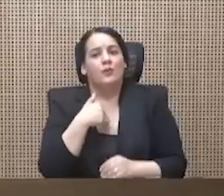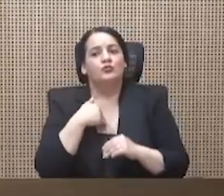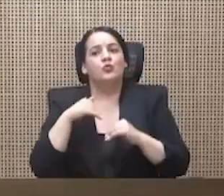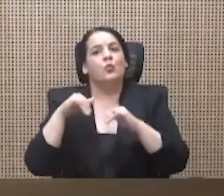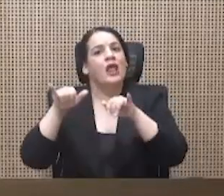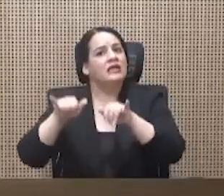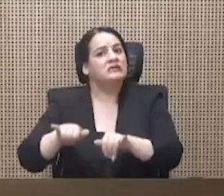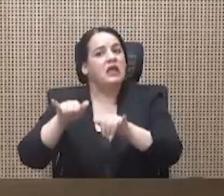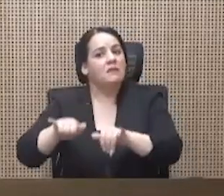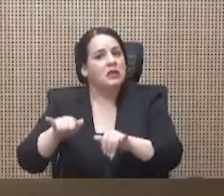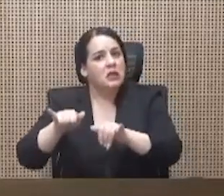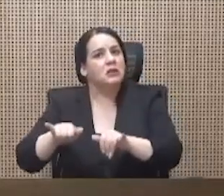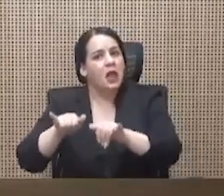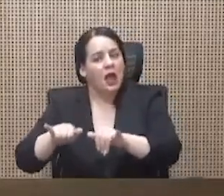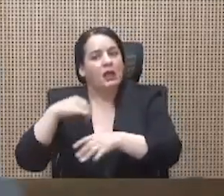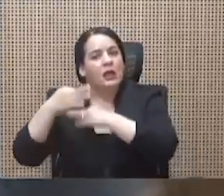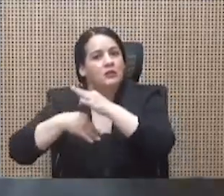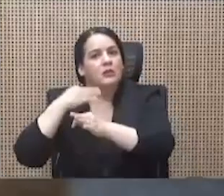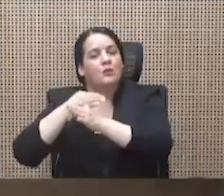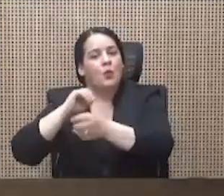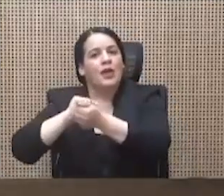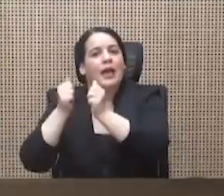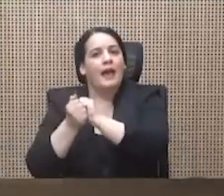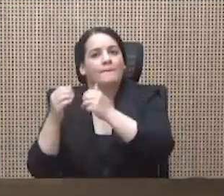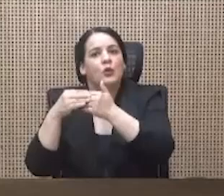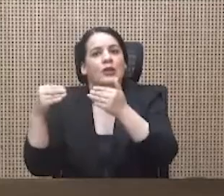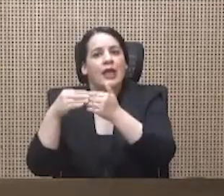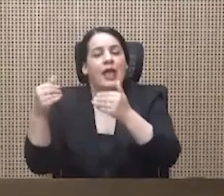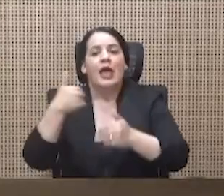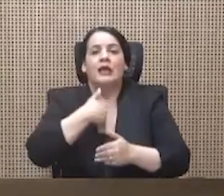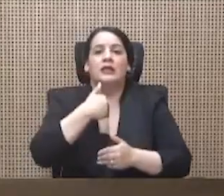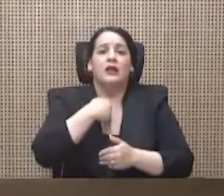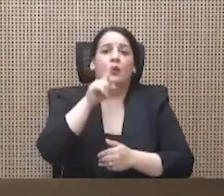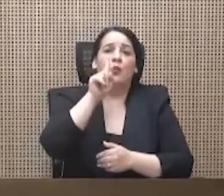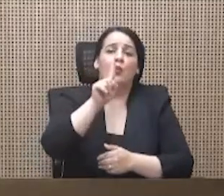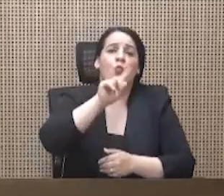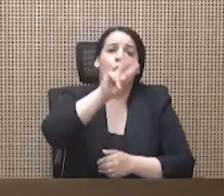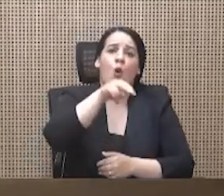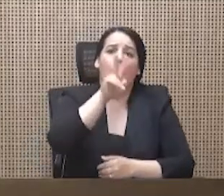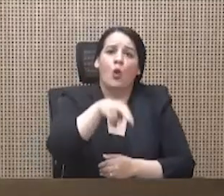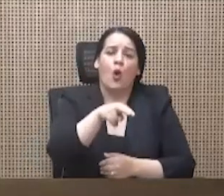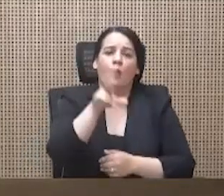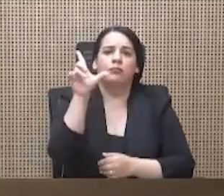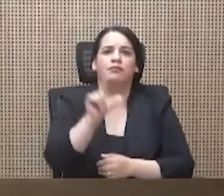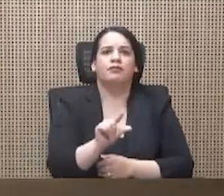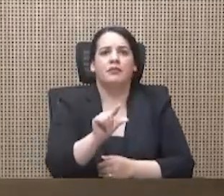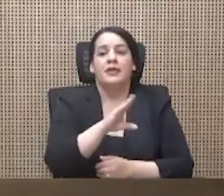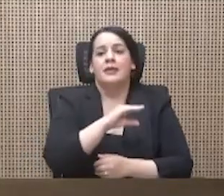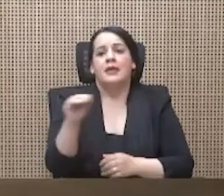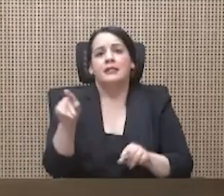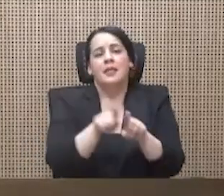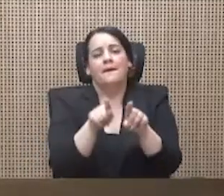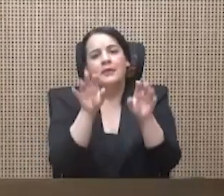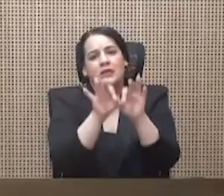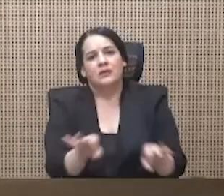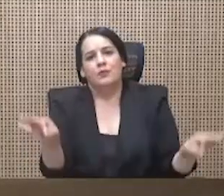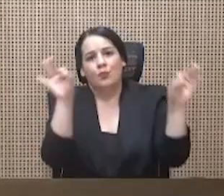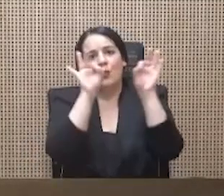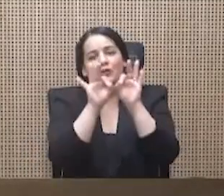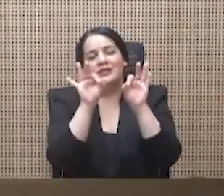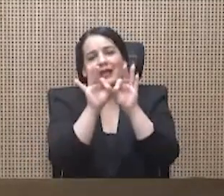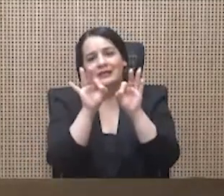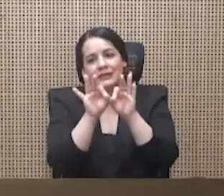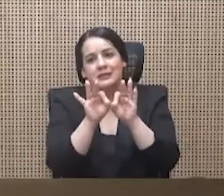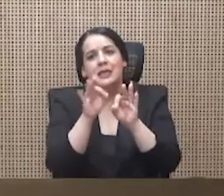estabilidad en el tipo de cambio a tener un colón más devaluado y posteriormente una importante